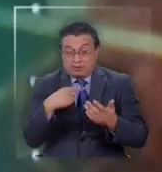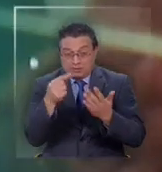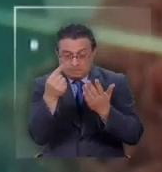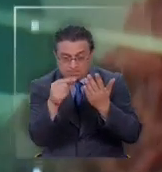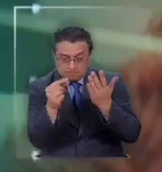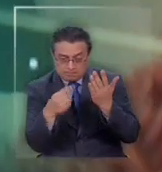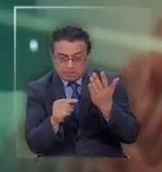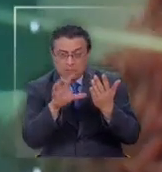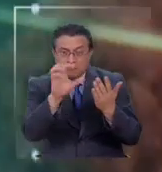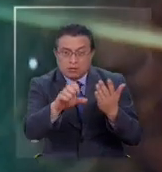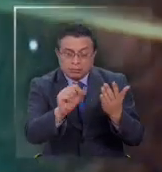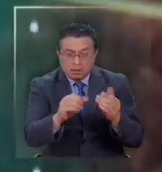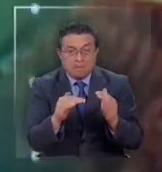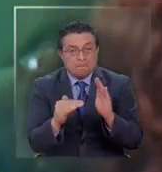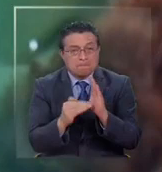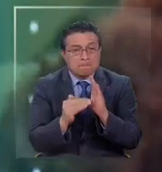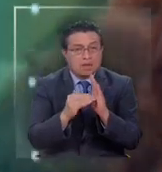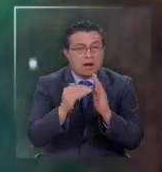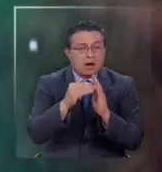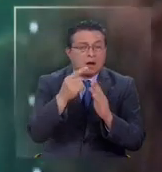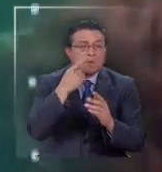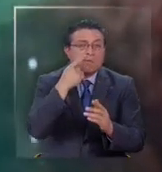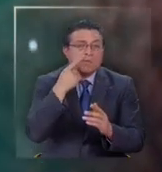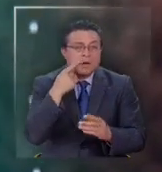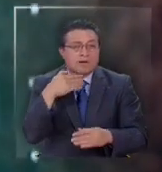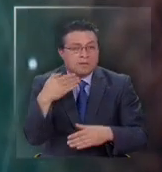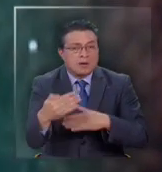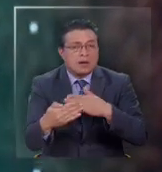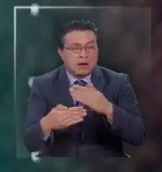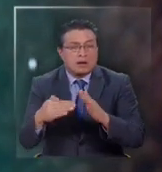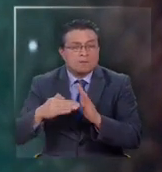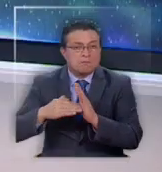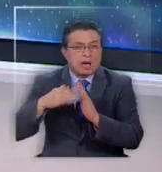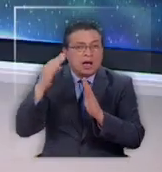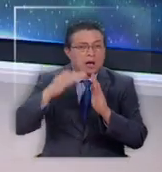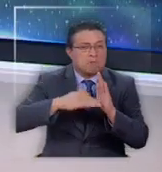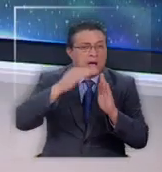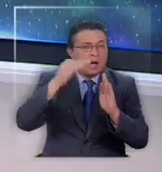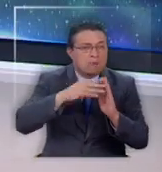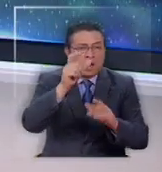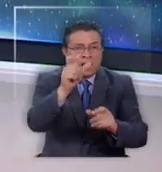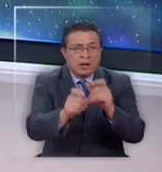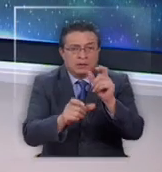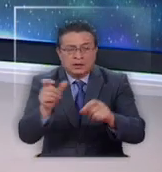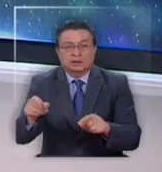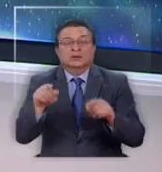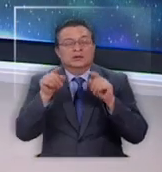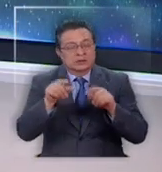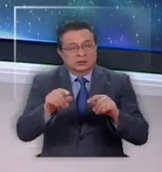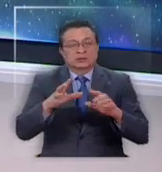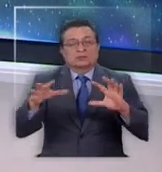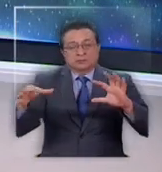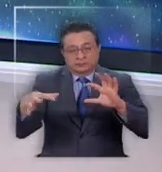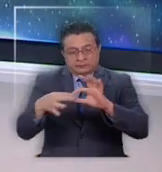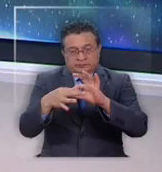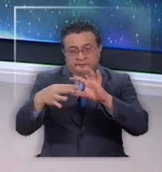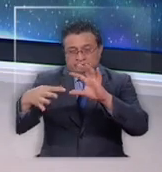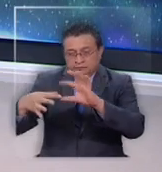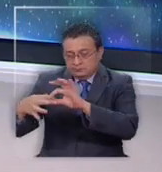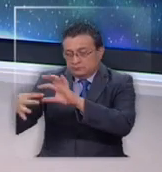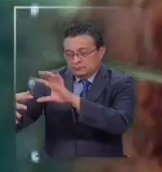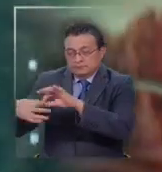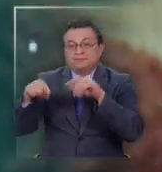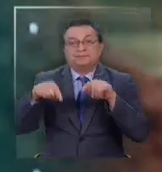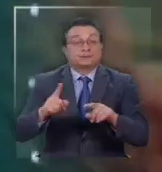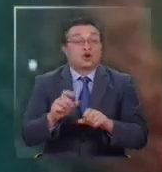e ir aumentando nuestro testeo cada vez a mayor parte de la población tiene que ser encadenada porque lo que no puede